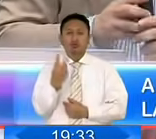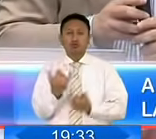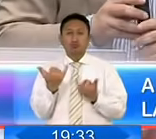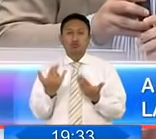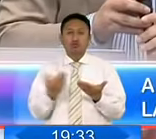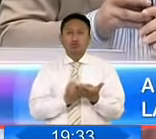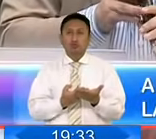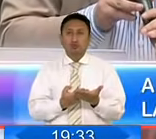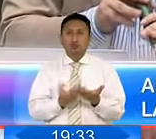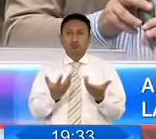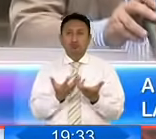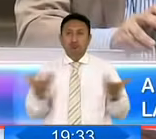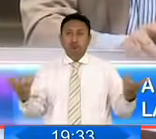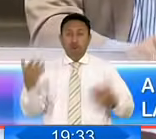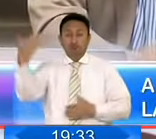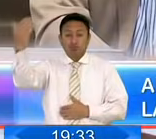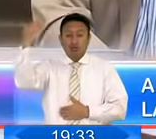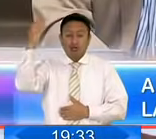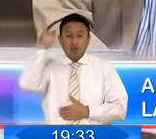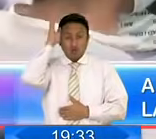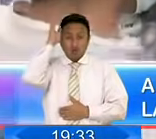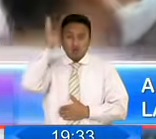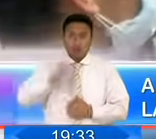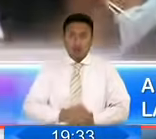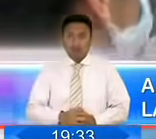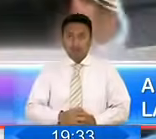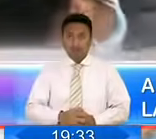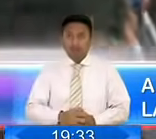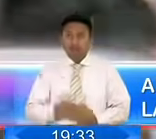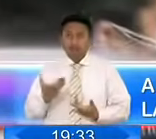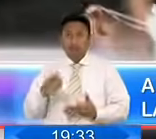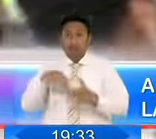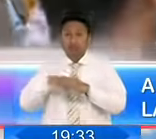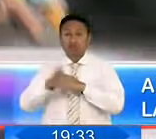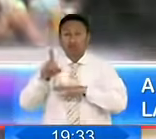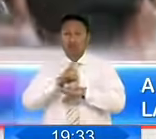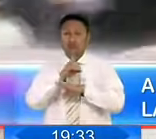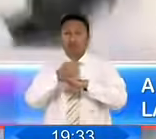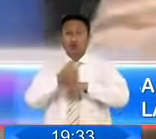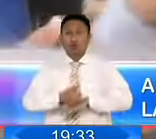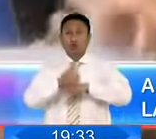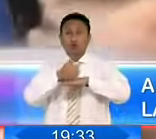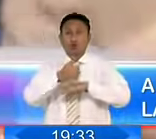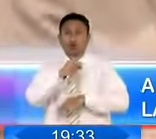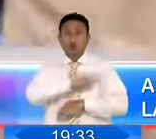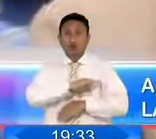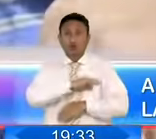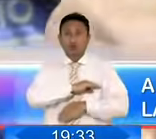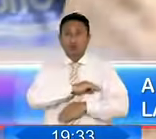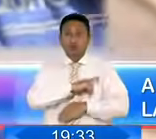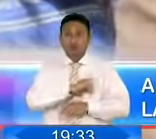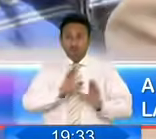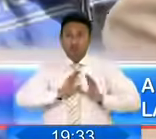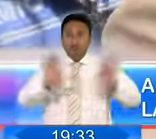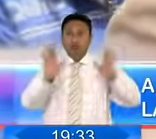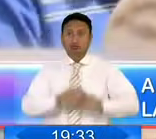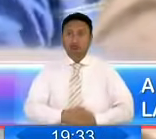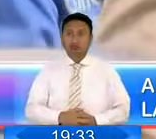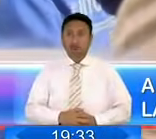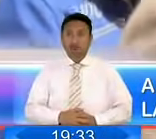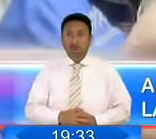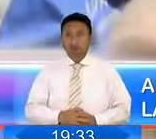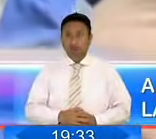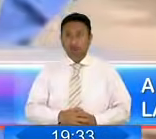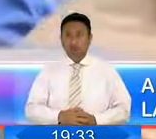por separado con el burgomaestre Jorge Yunda. Al ingreso, dirigentes y autoridades municipales fueron agredidas.